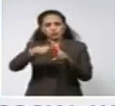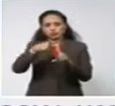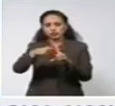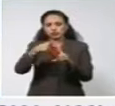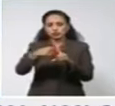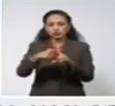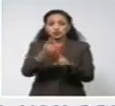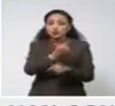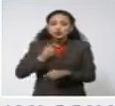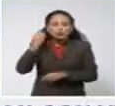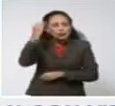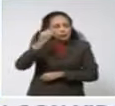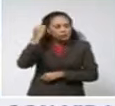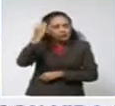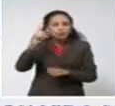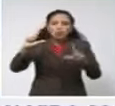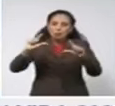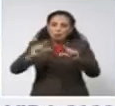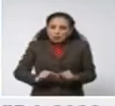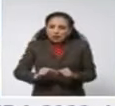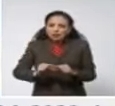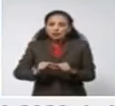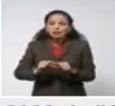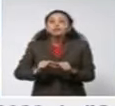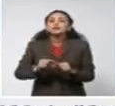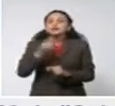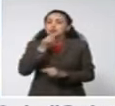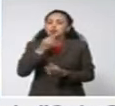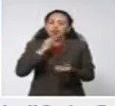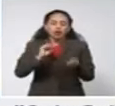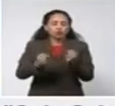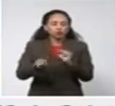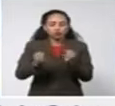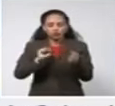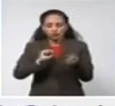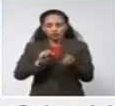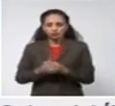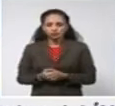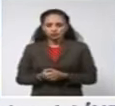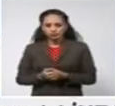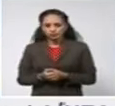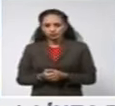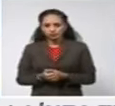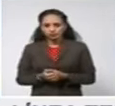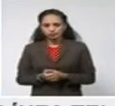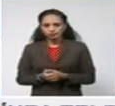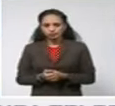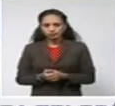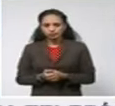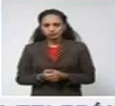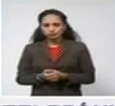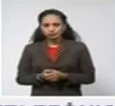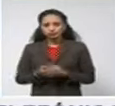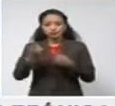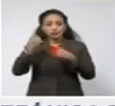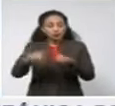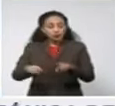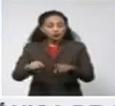esperábamos y esperamos que todo esto se pueda controlar y se va a controlar, pero con una